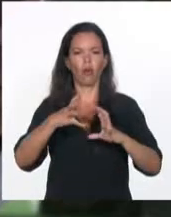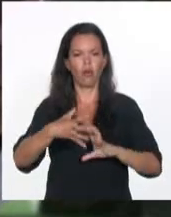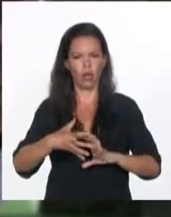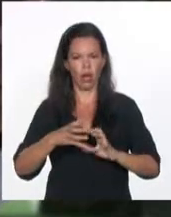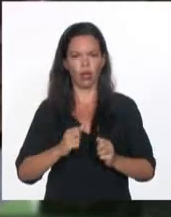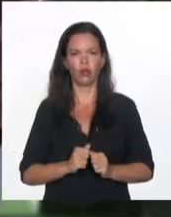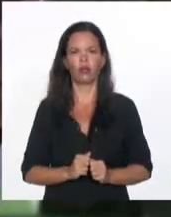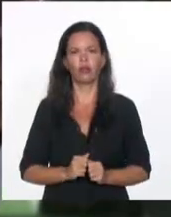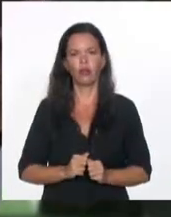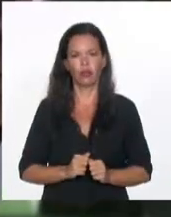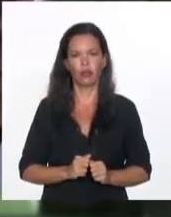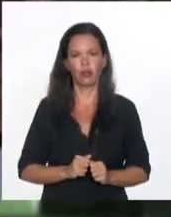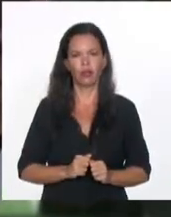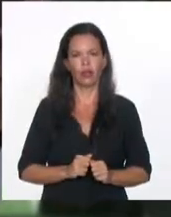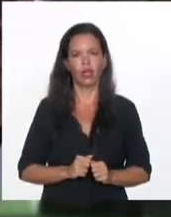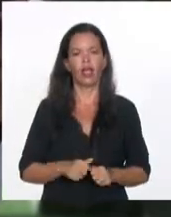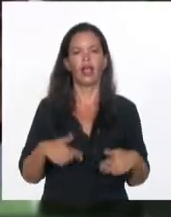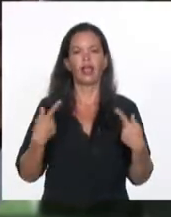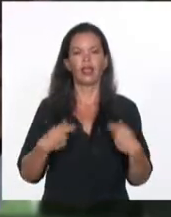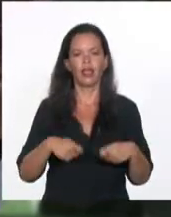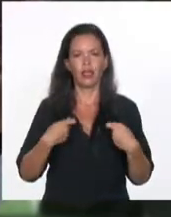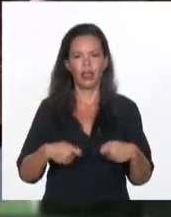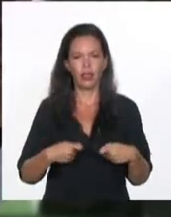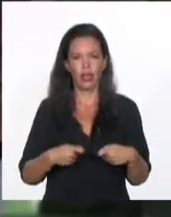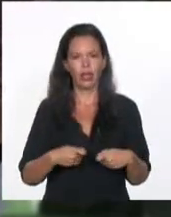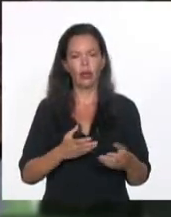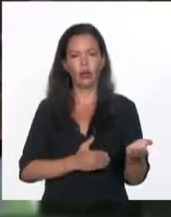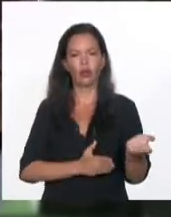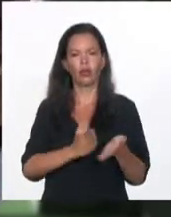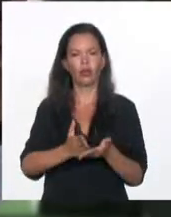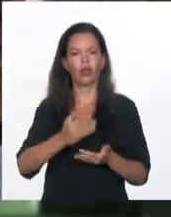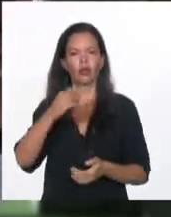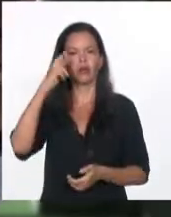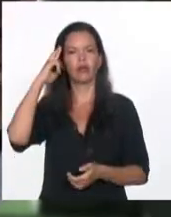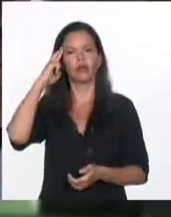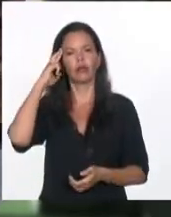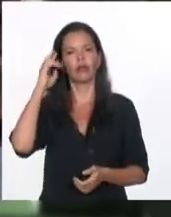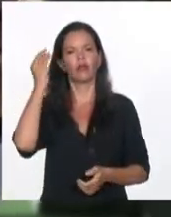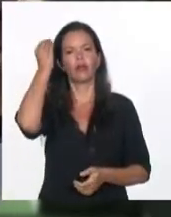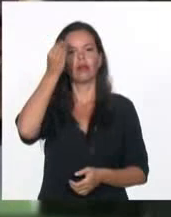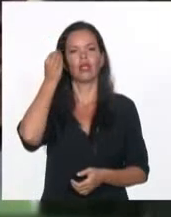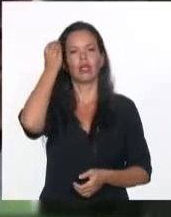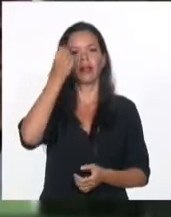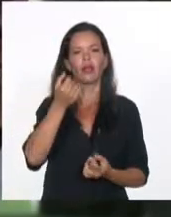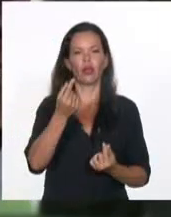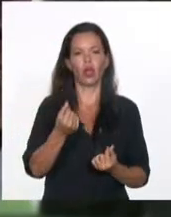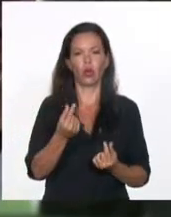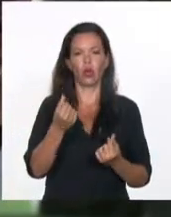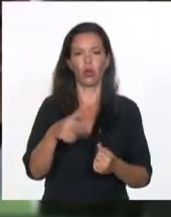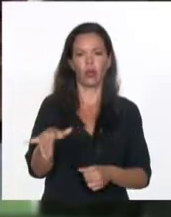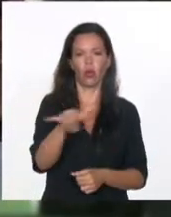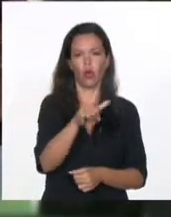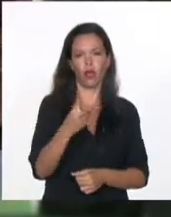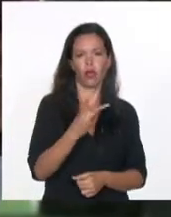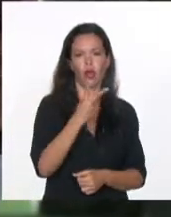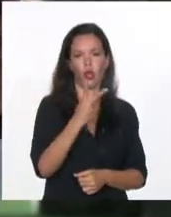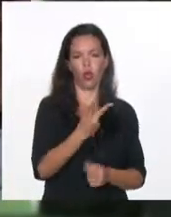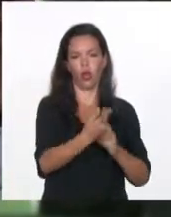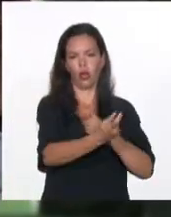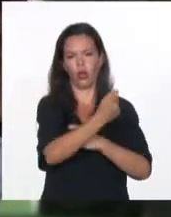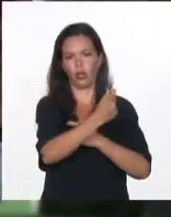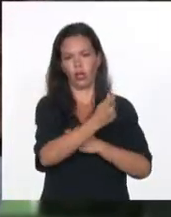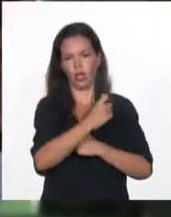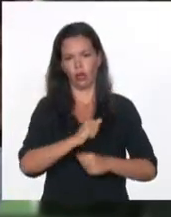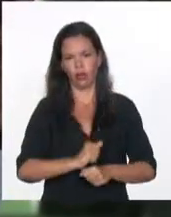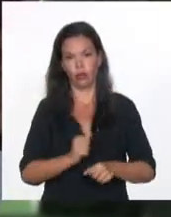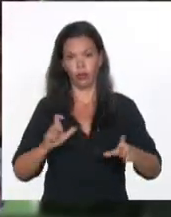patria, debemos tener presente el pensamiento económico de Julio y Luis Alberto, aplicar